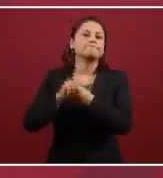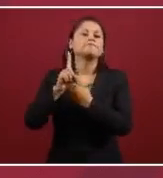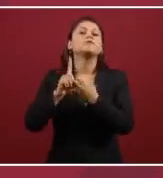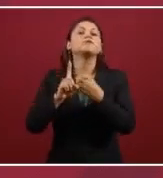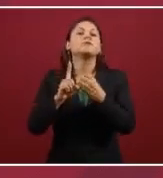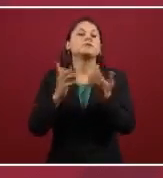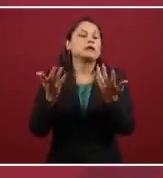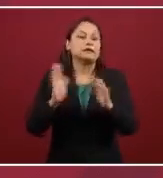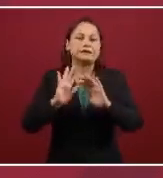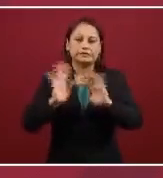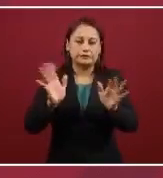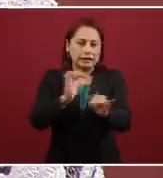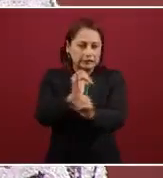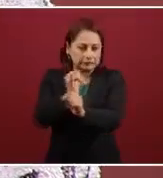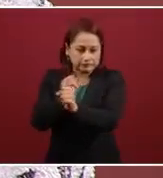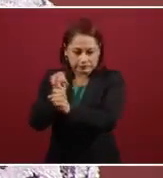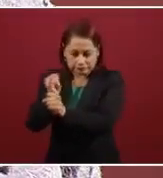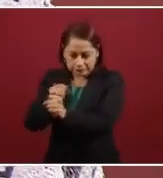la,